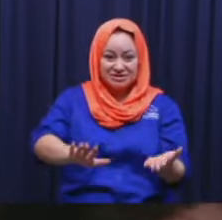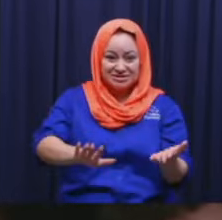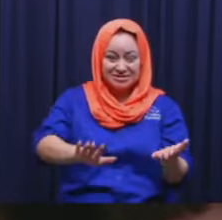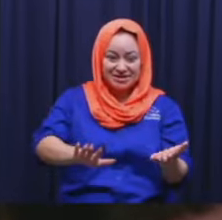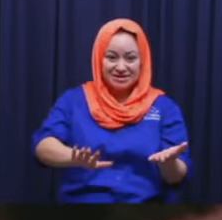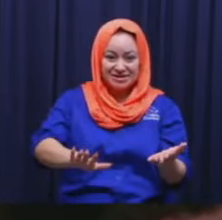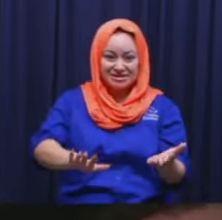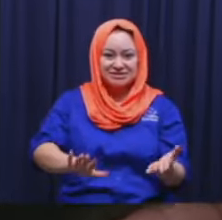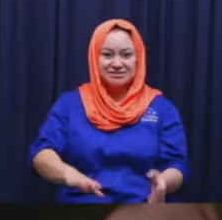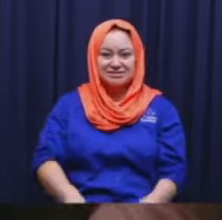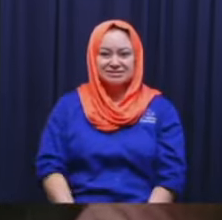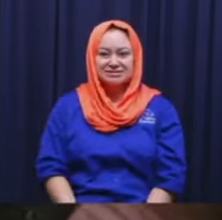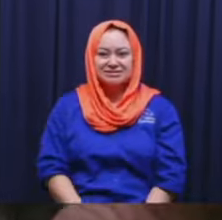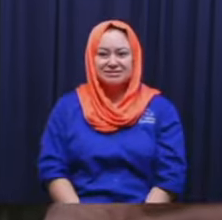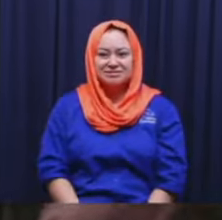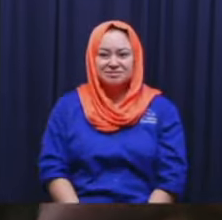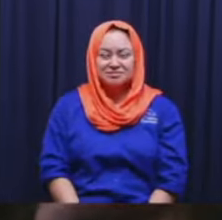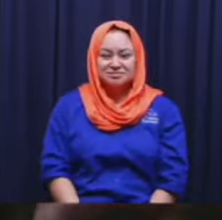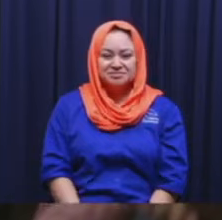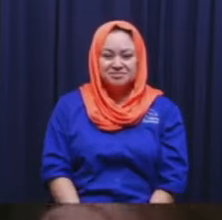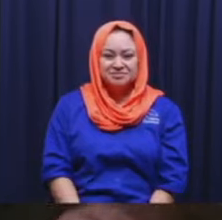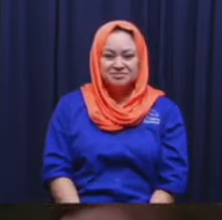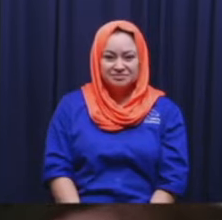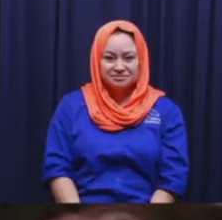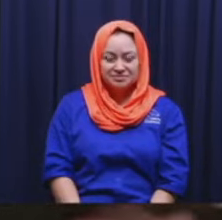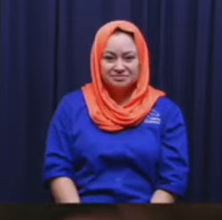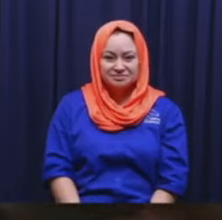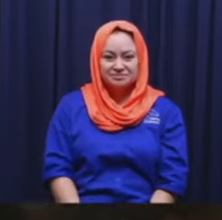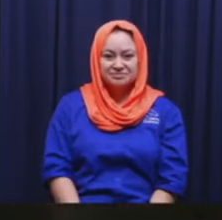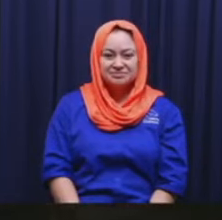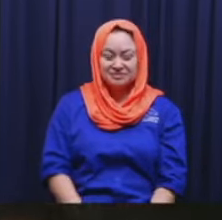está la manta de bautismos.